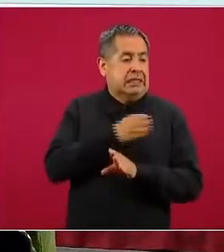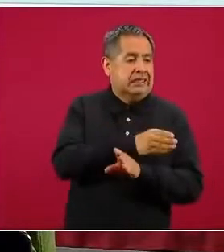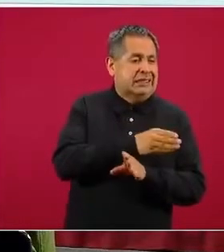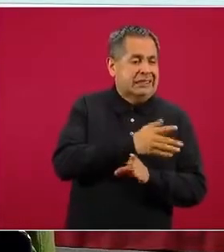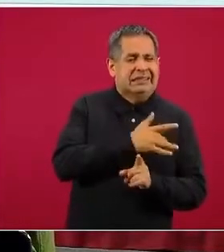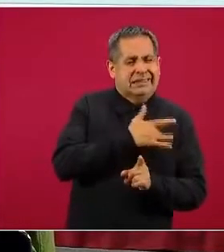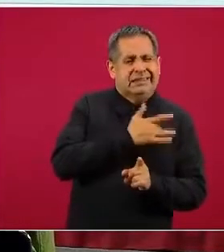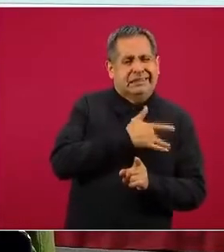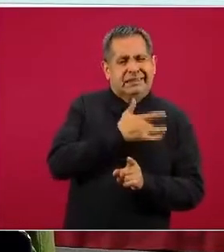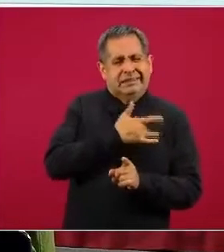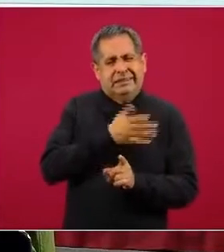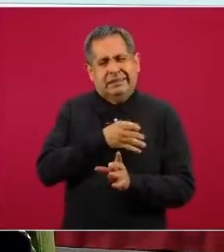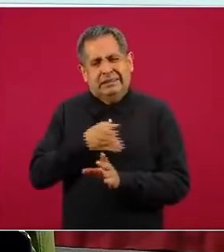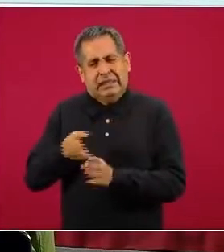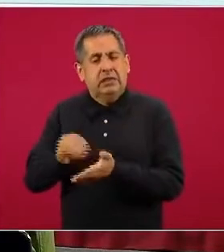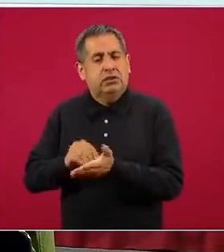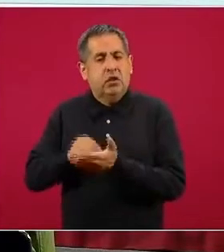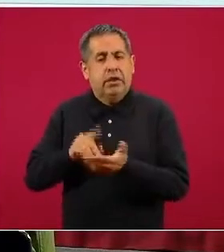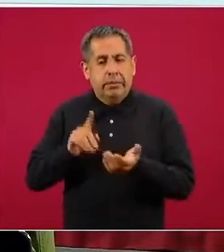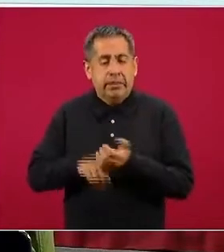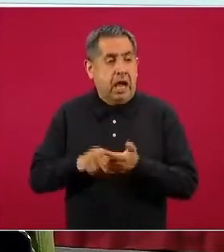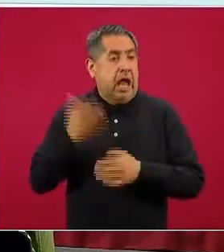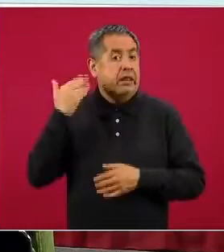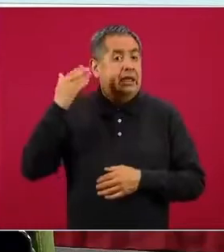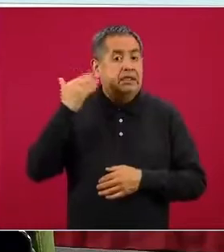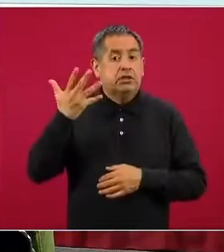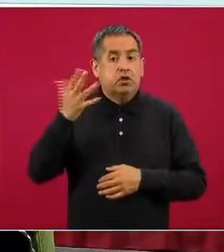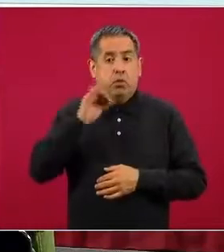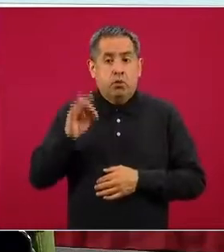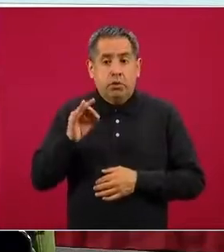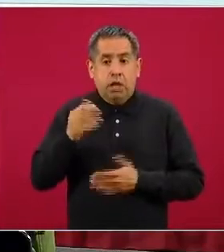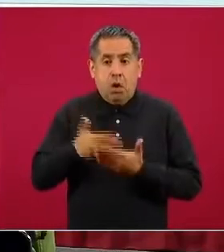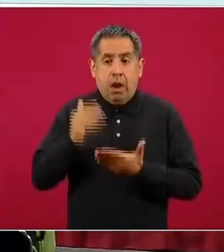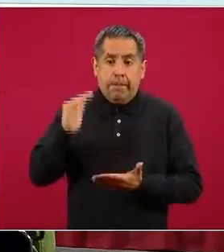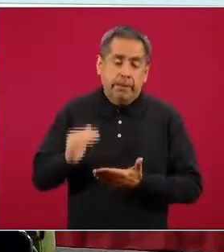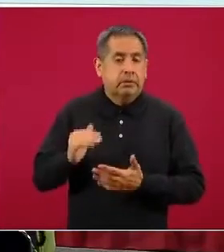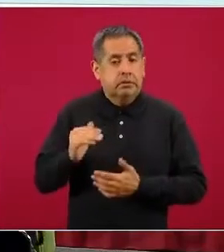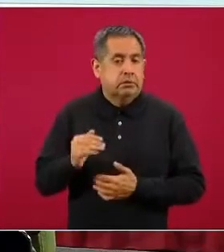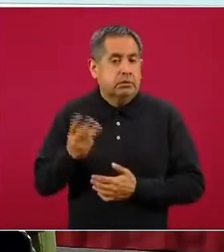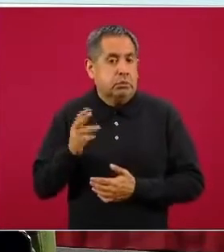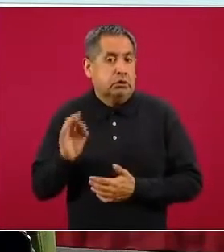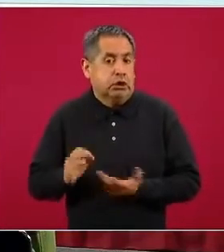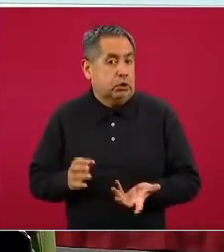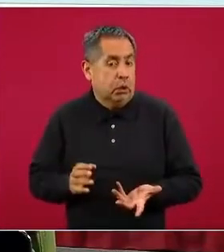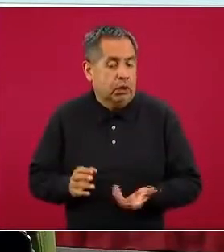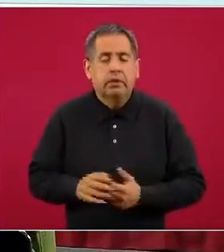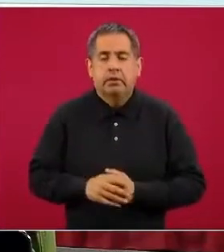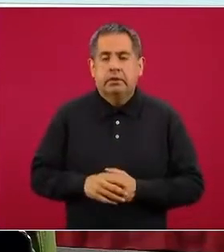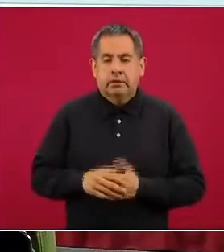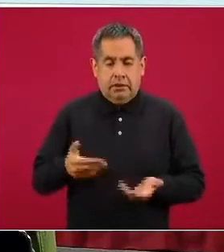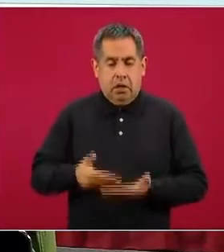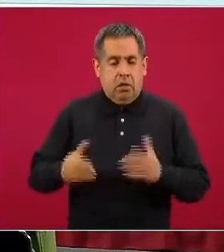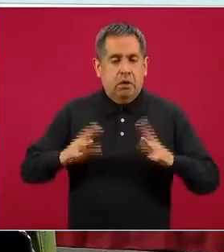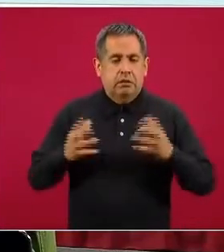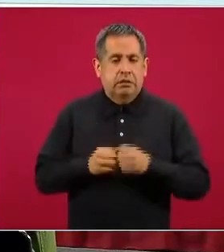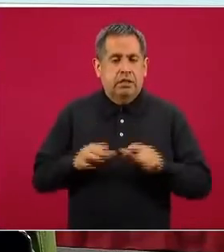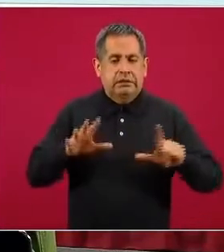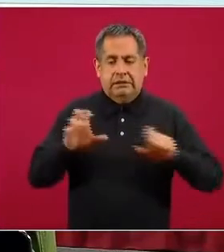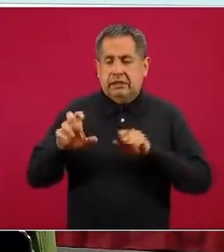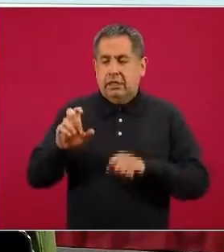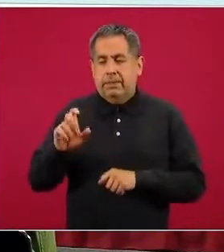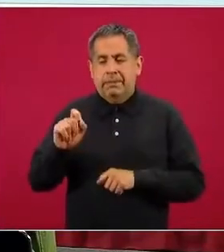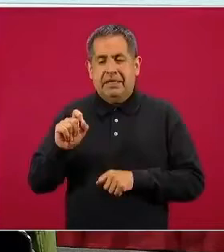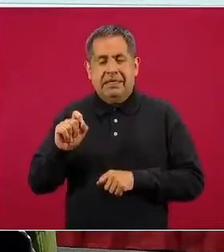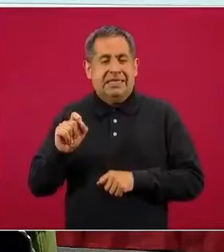fue una disminución de ese 5% que teníamos previamente. Para el día de hoy, más de